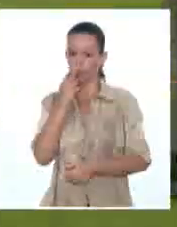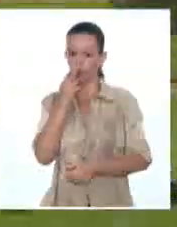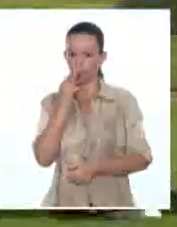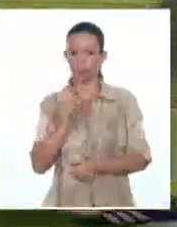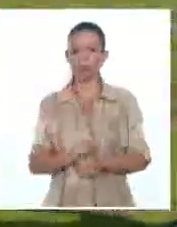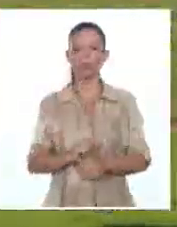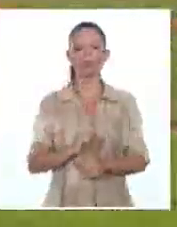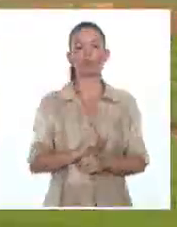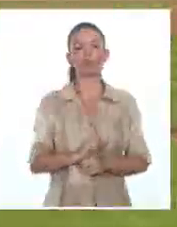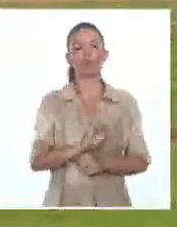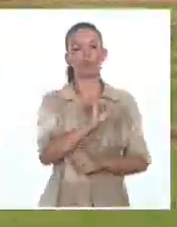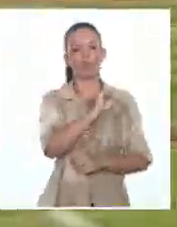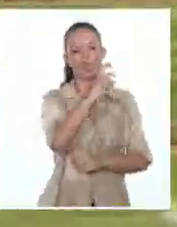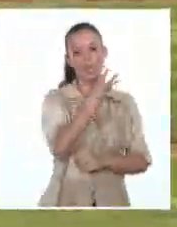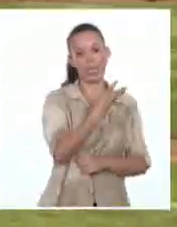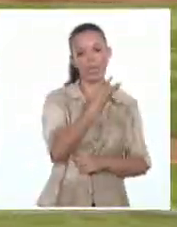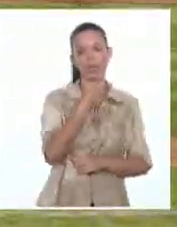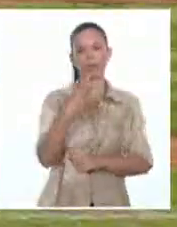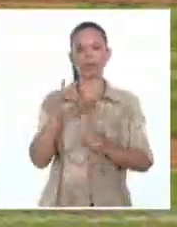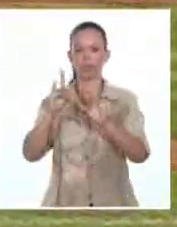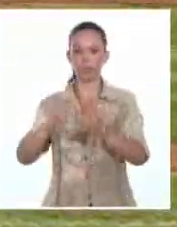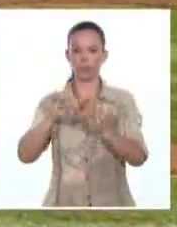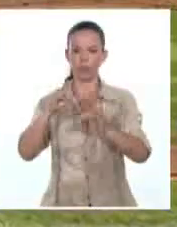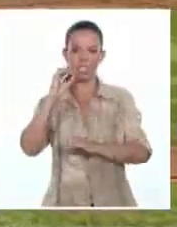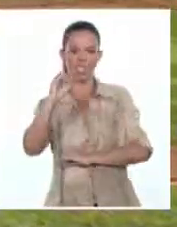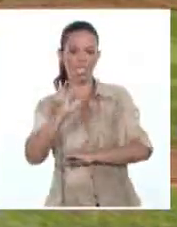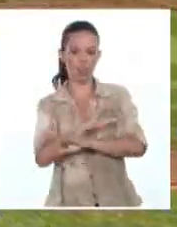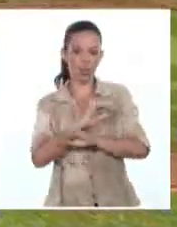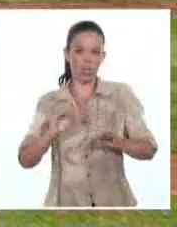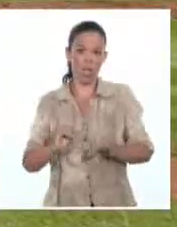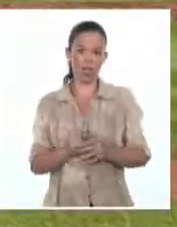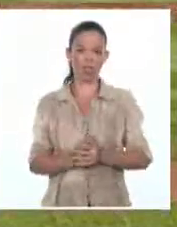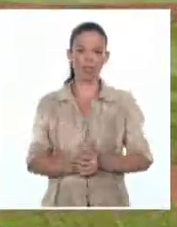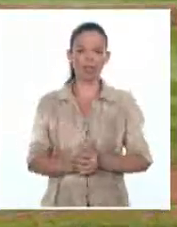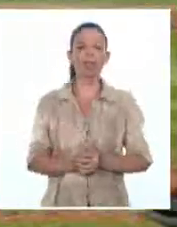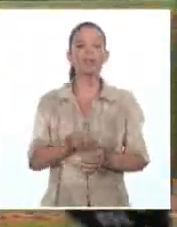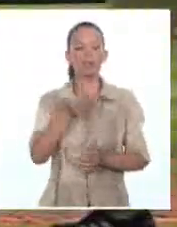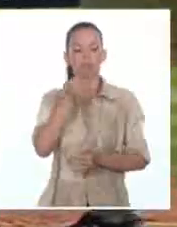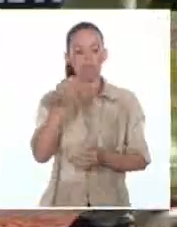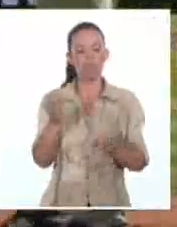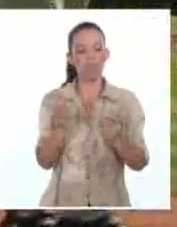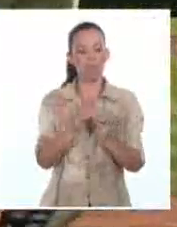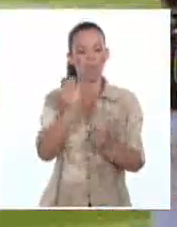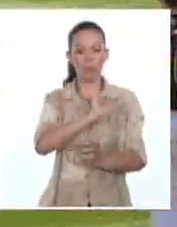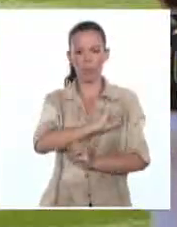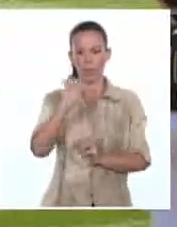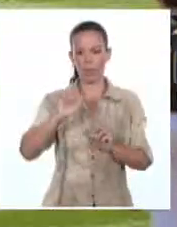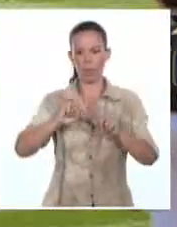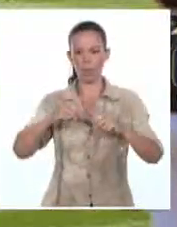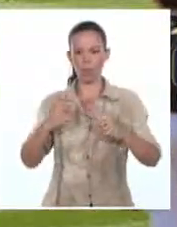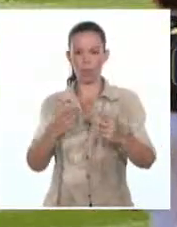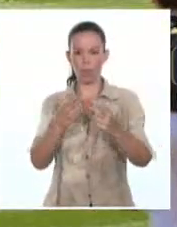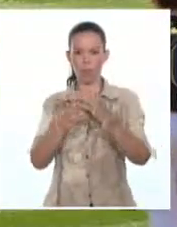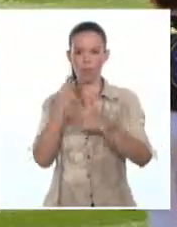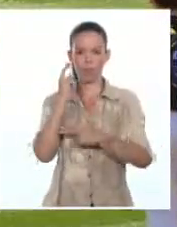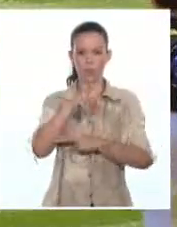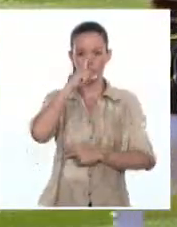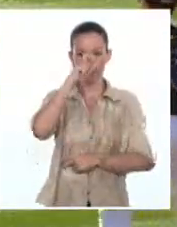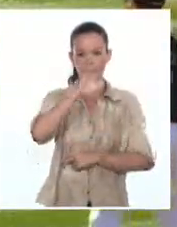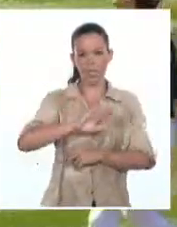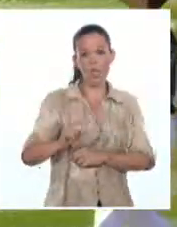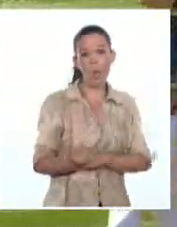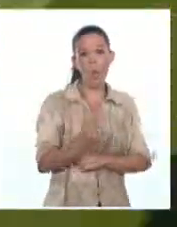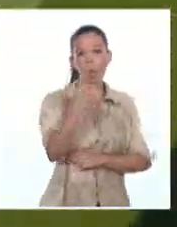tres por cero con esas anotaciones ya eran suficientes para la victoria porque el picheo cubano solo toleró una anotación